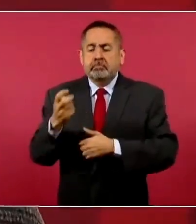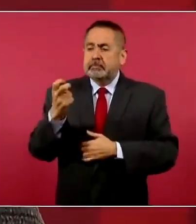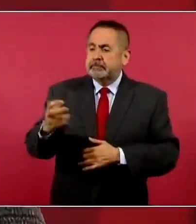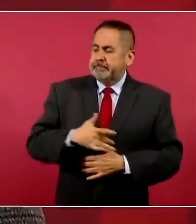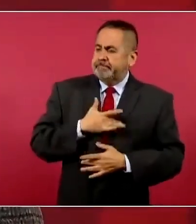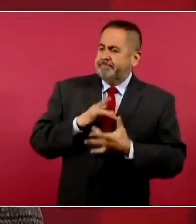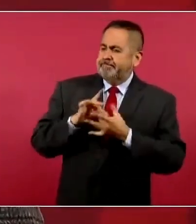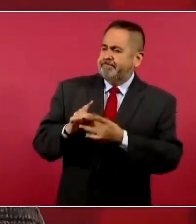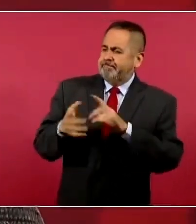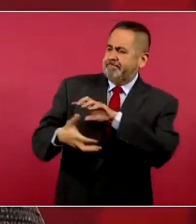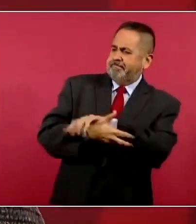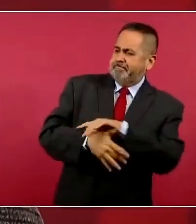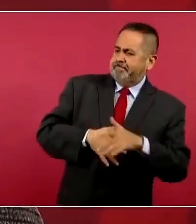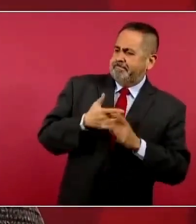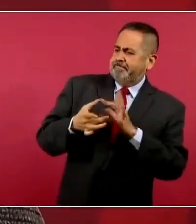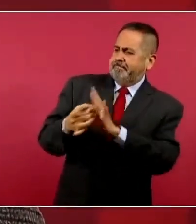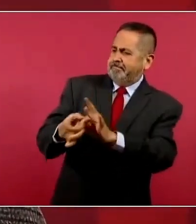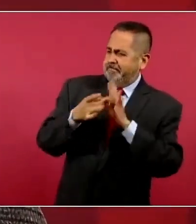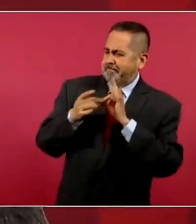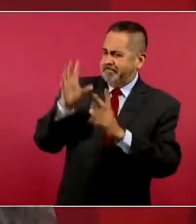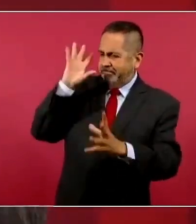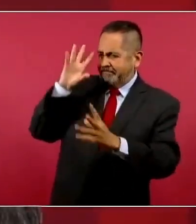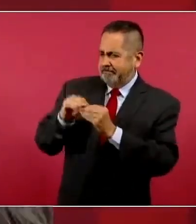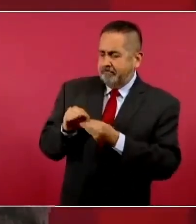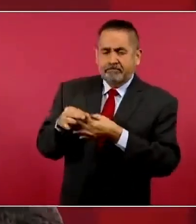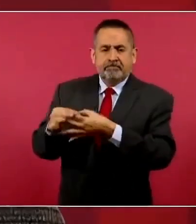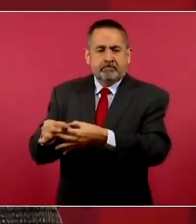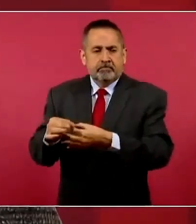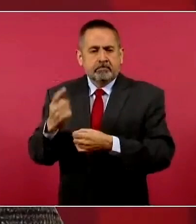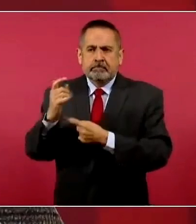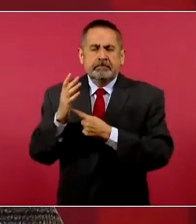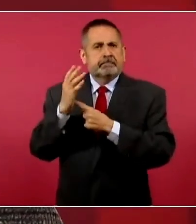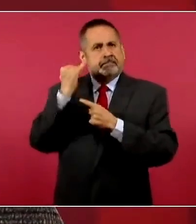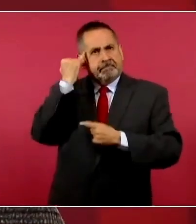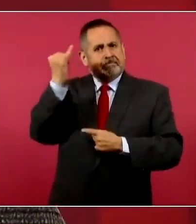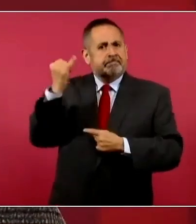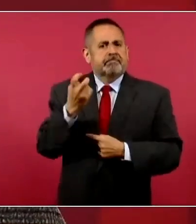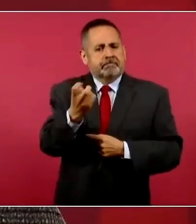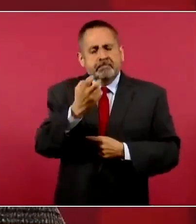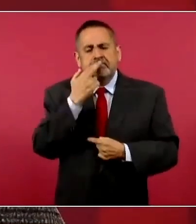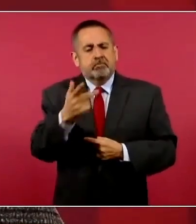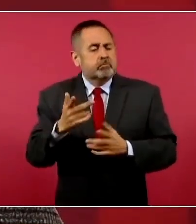humanismo mexicano. Ese es nuestro modelo.